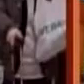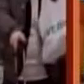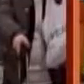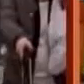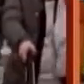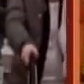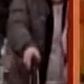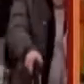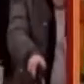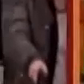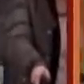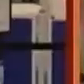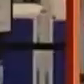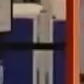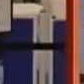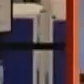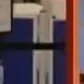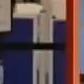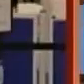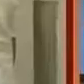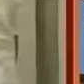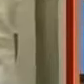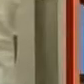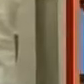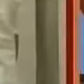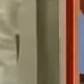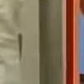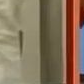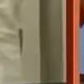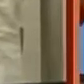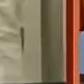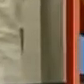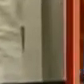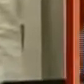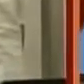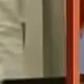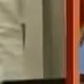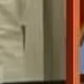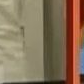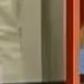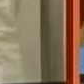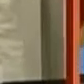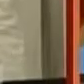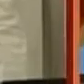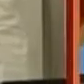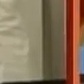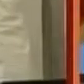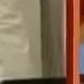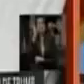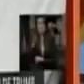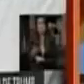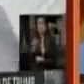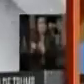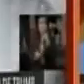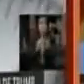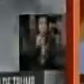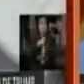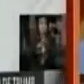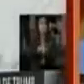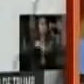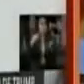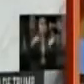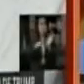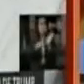vista, ha tomado la decisión de prohibir. La Corte ahora, lo único nuevo que ha hecho es que ha